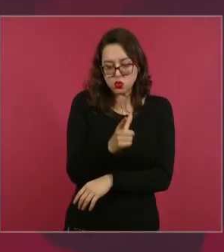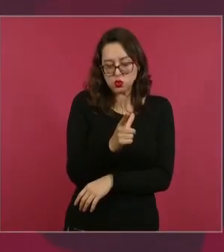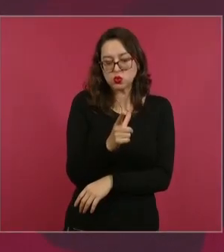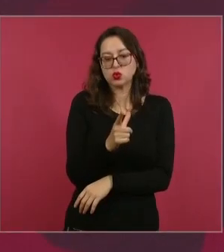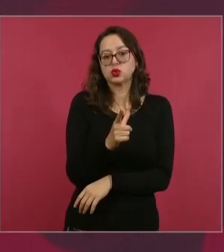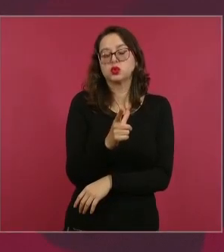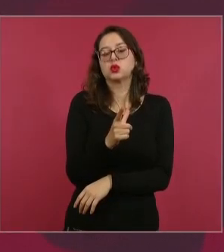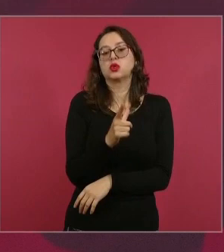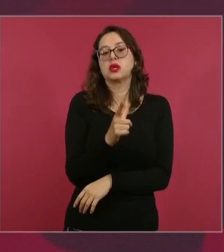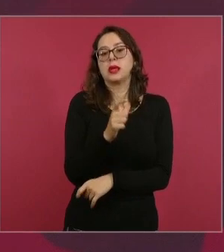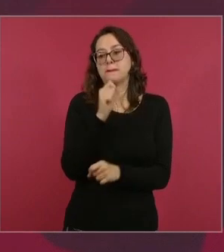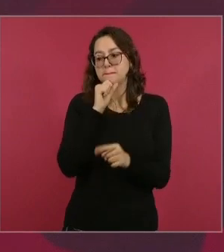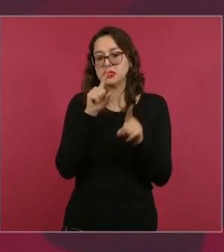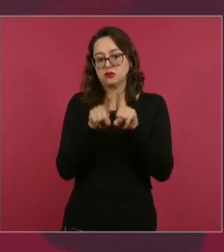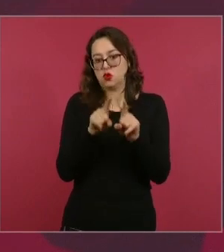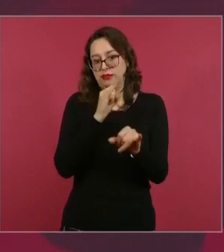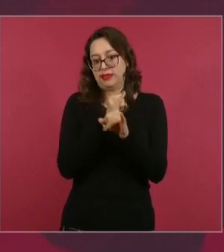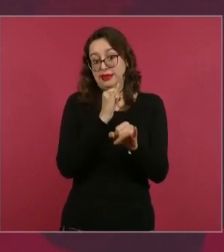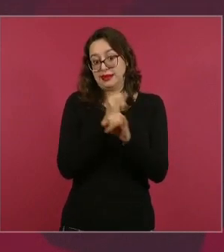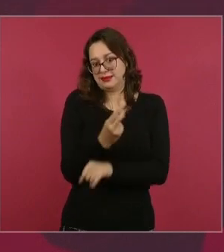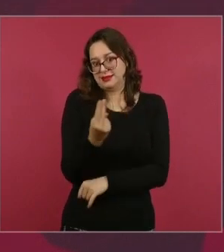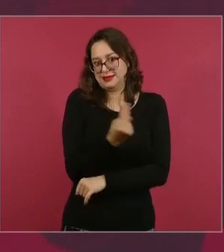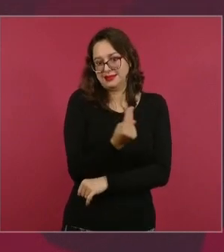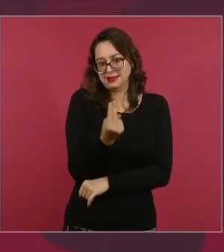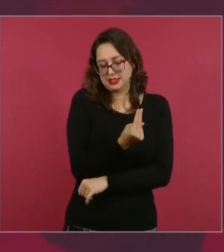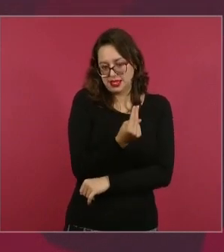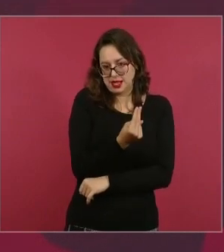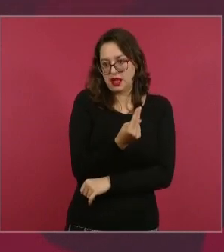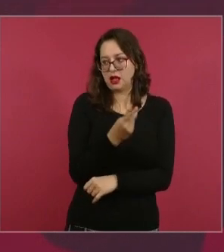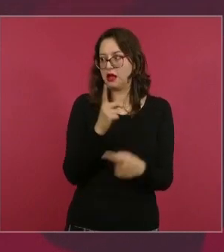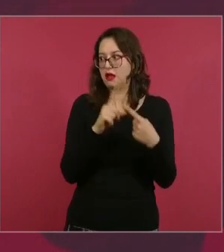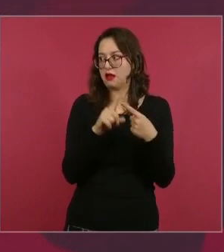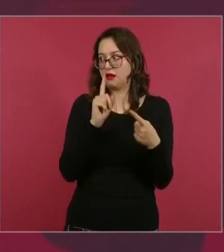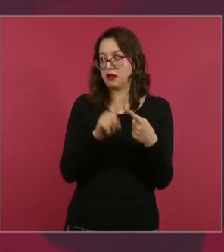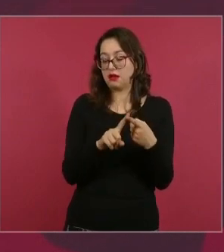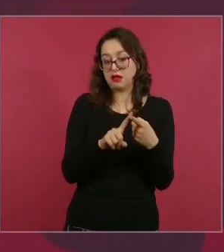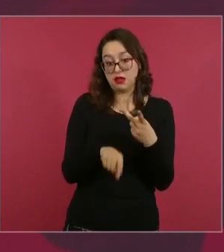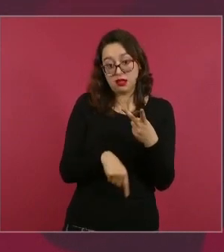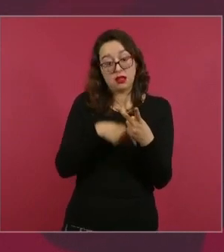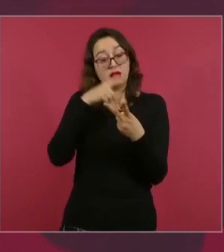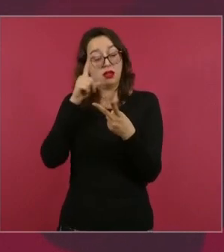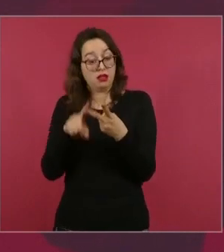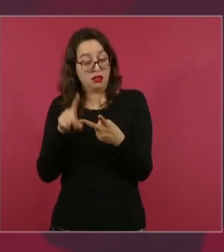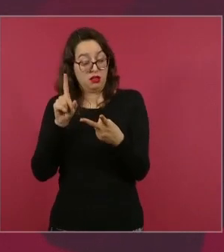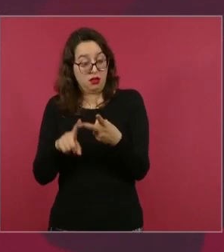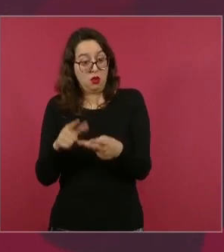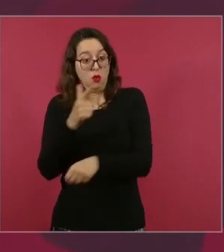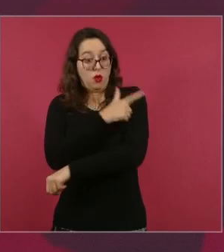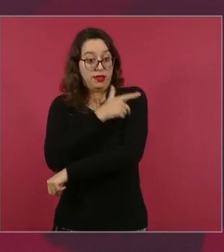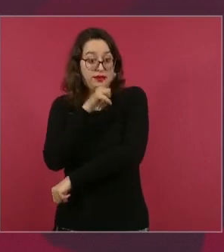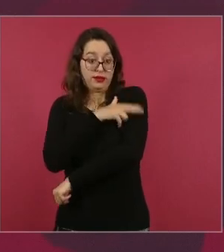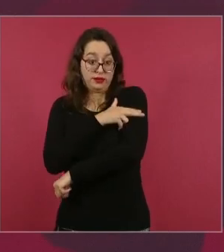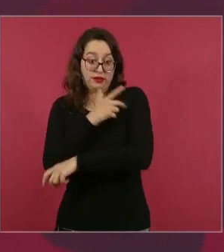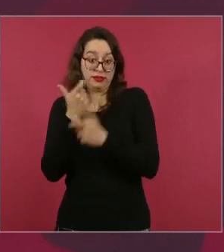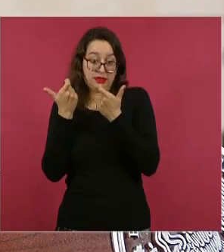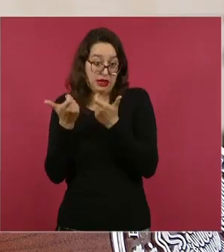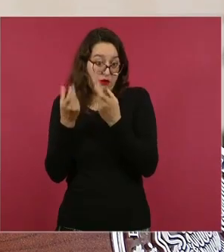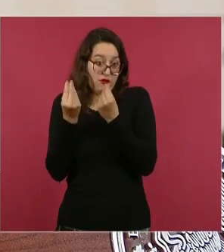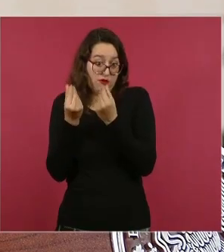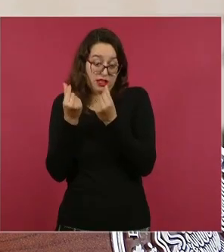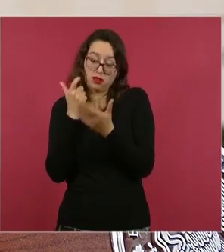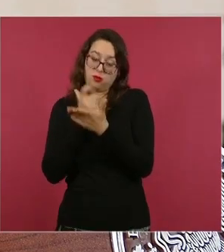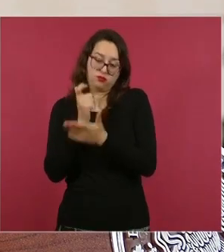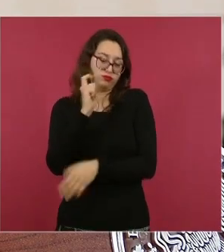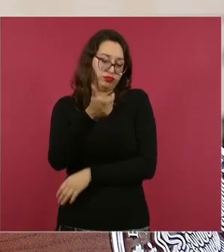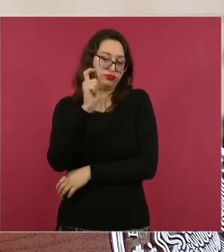sistemas de internet y al mismo tiempo con el apoyo de la guardia nacional pagos